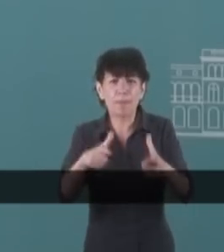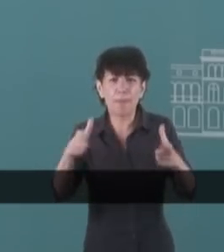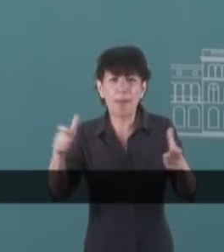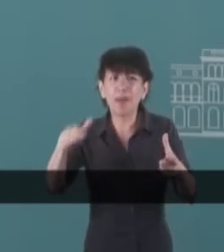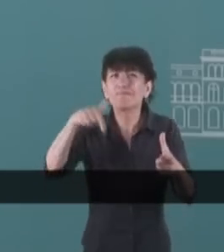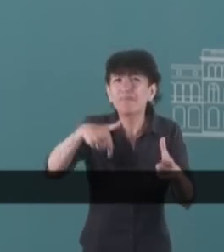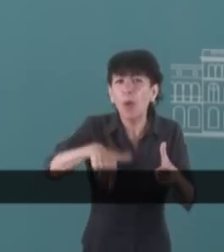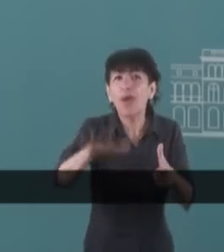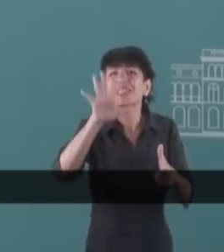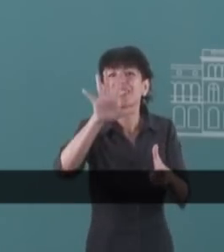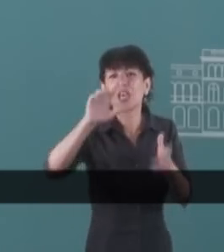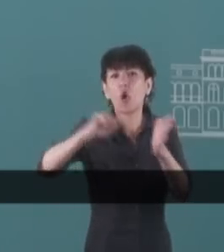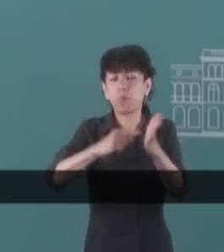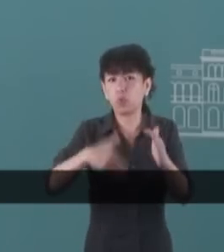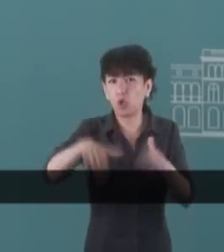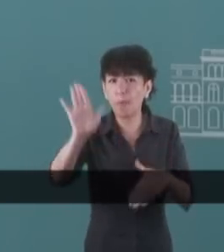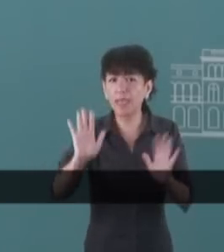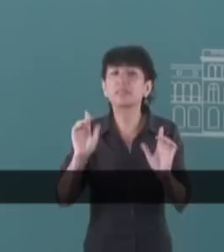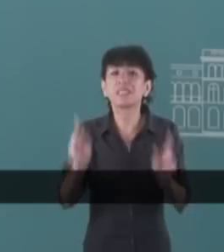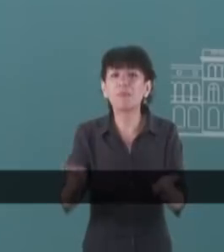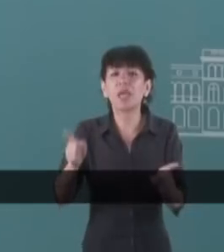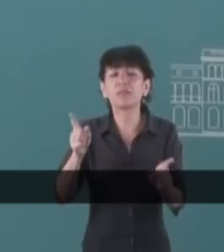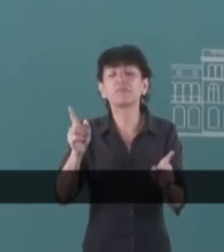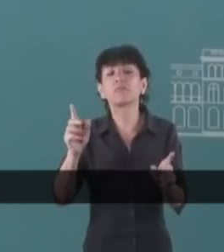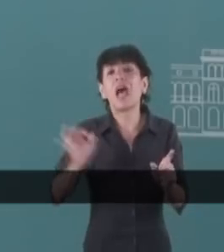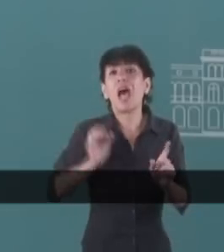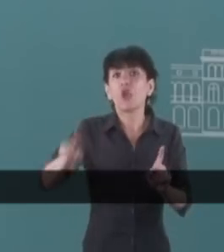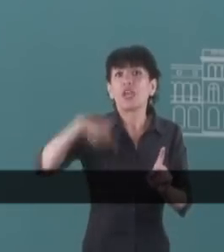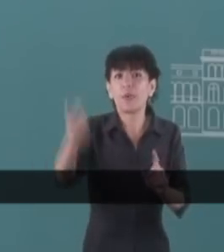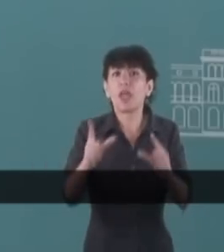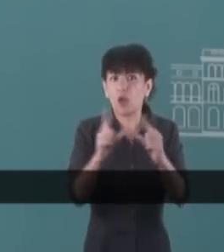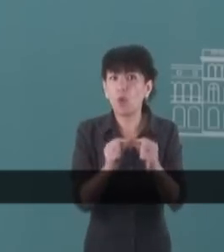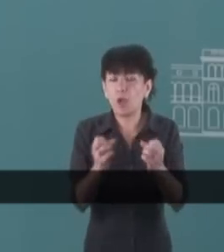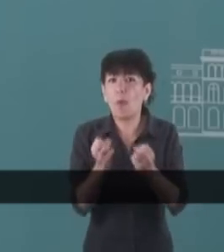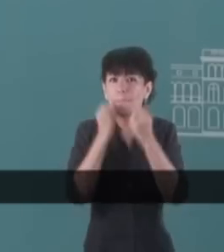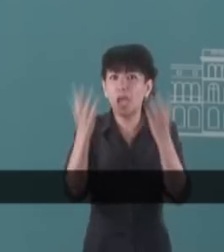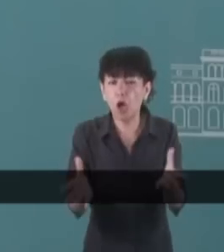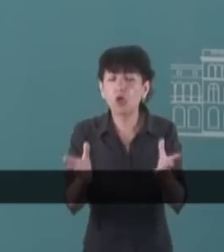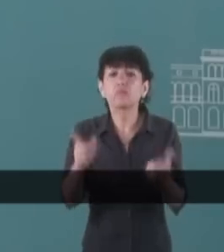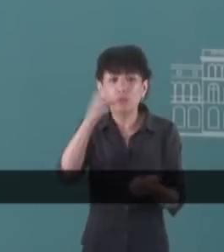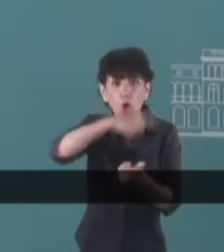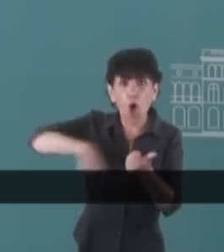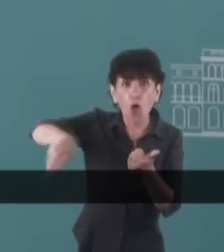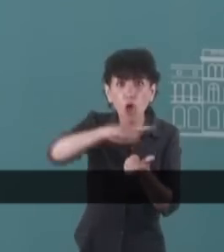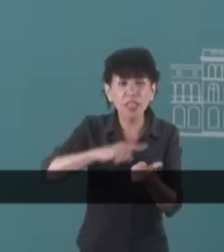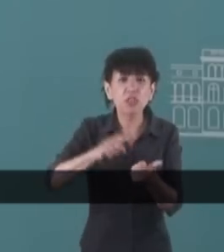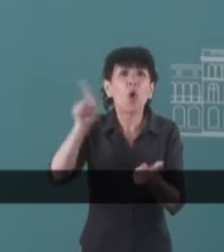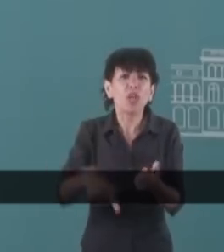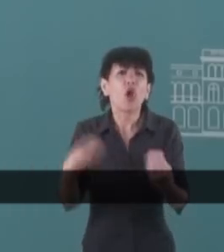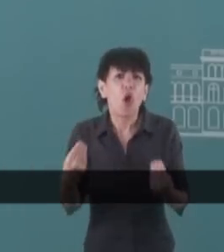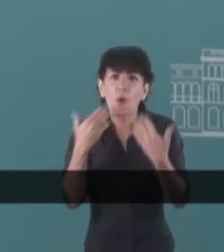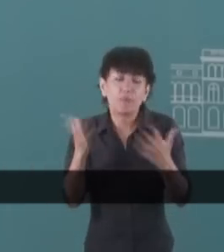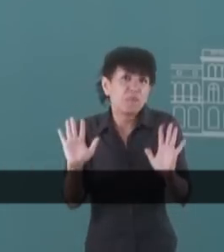este año y esperemos también el año que viene unas cifras también muy altas. Todo esto evidentemente no hubo ajuste, evidentemente